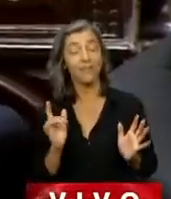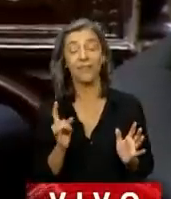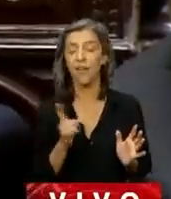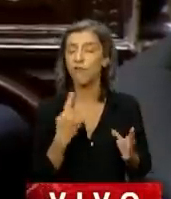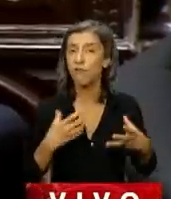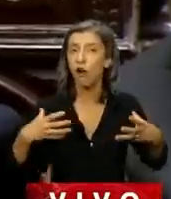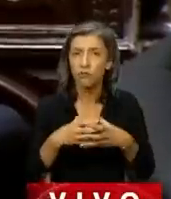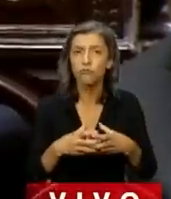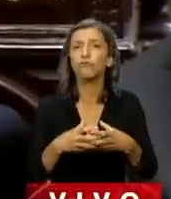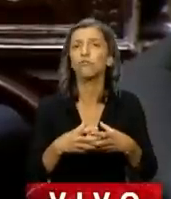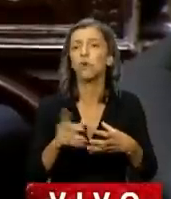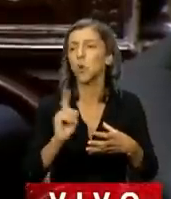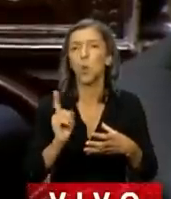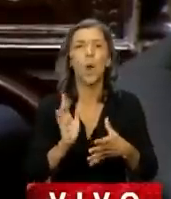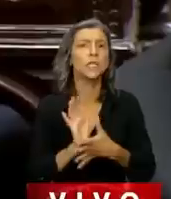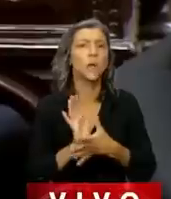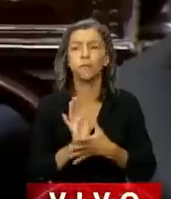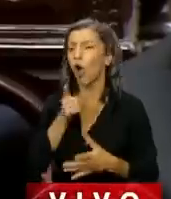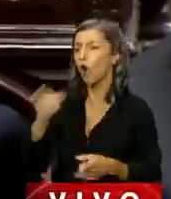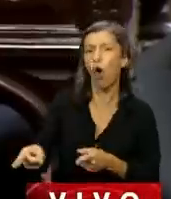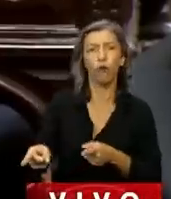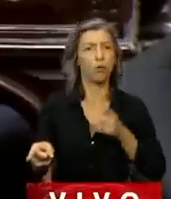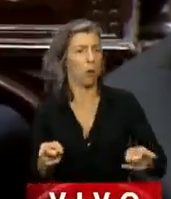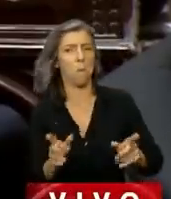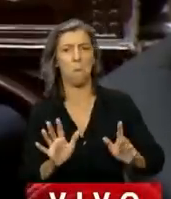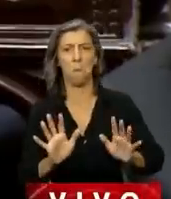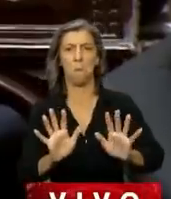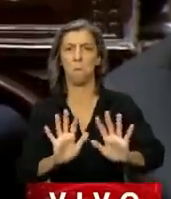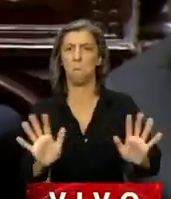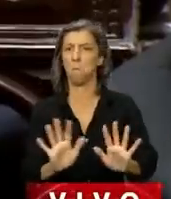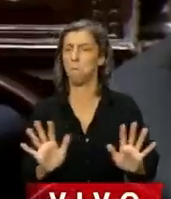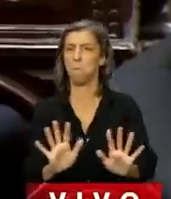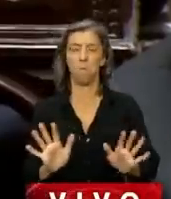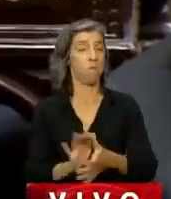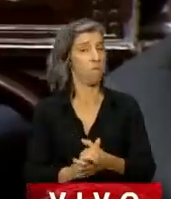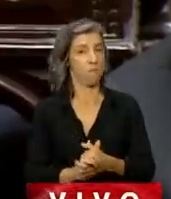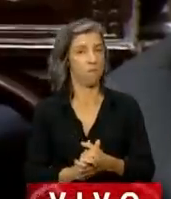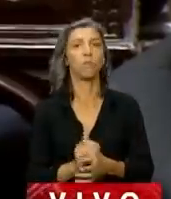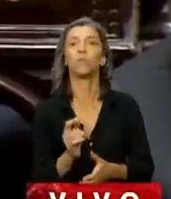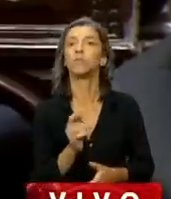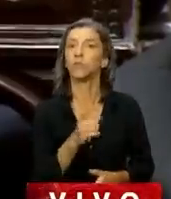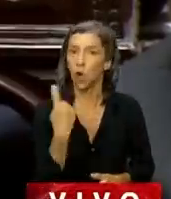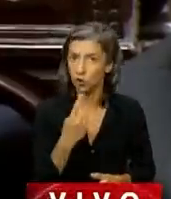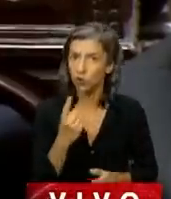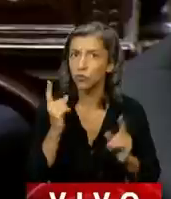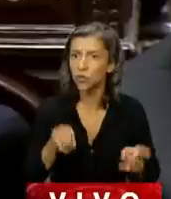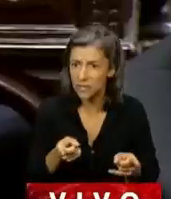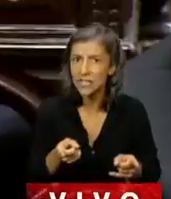nosotros no venimos a empujar a nadie y no vamos a empujar a nadie. Pero sí tenemos derecho a